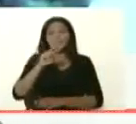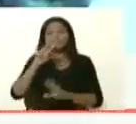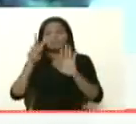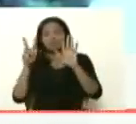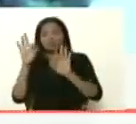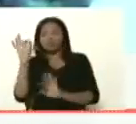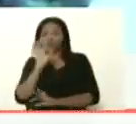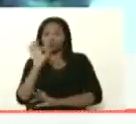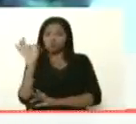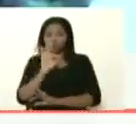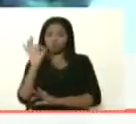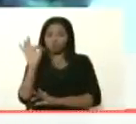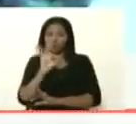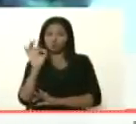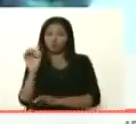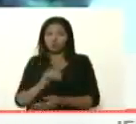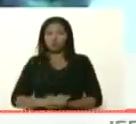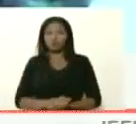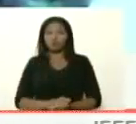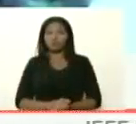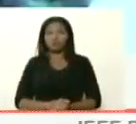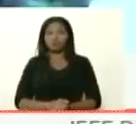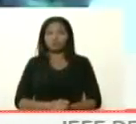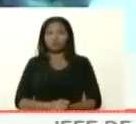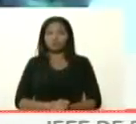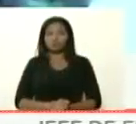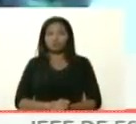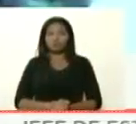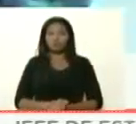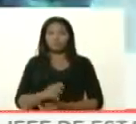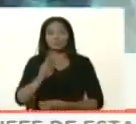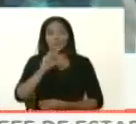69,27%, la otra opción sacó